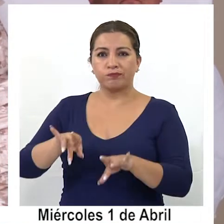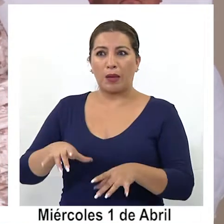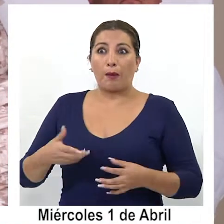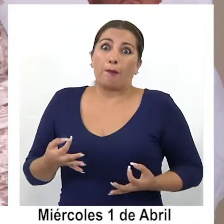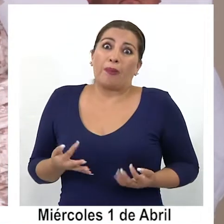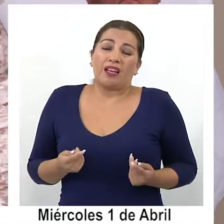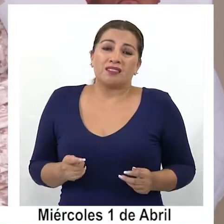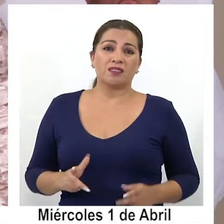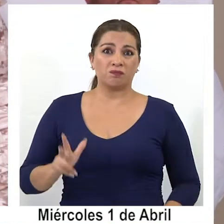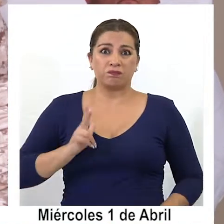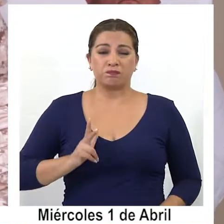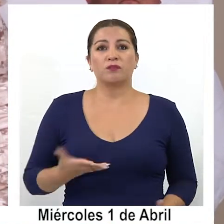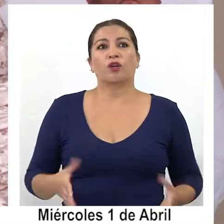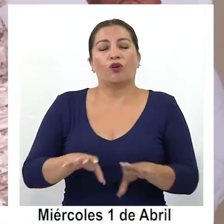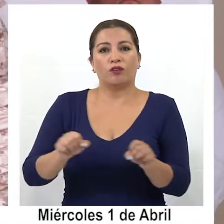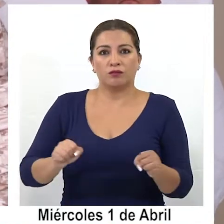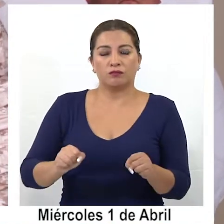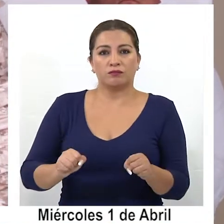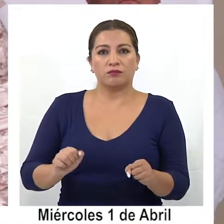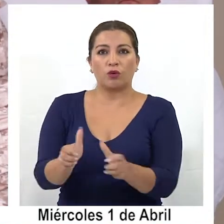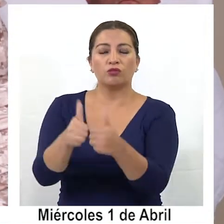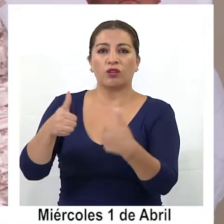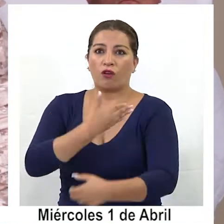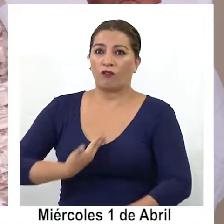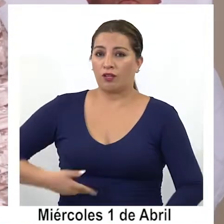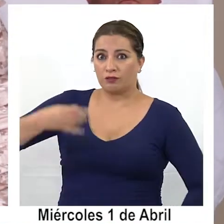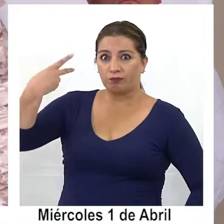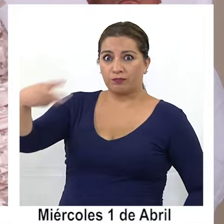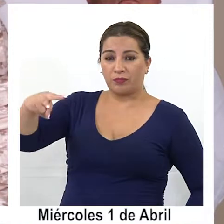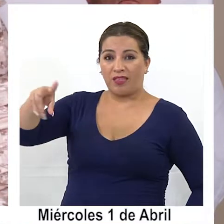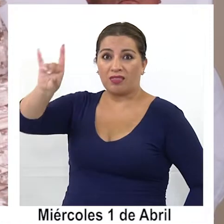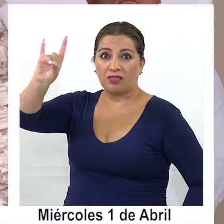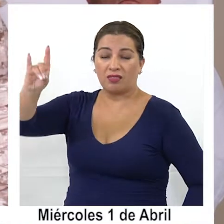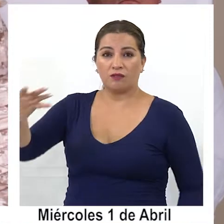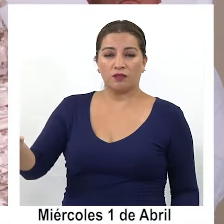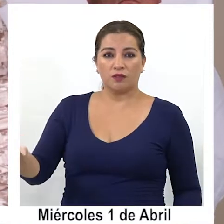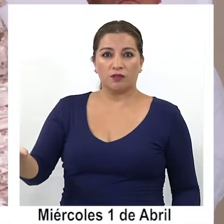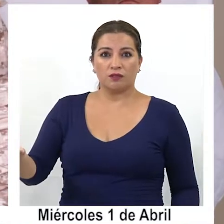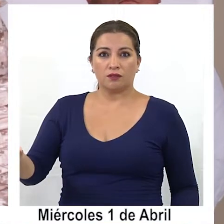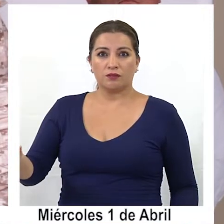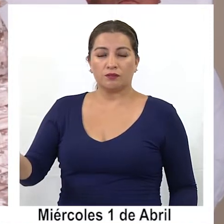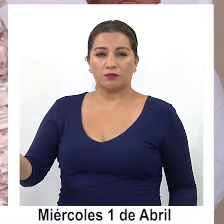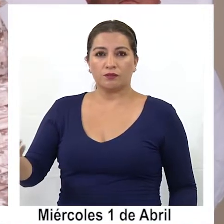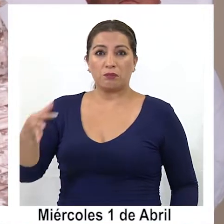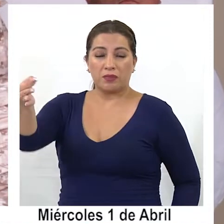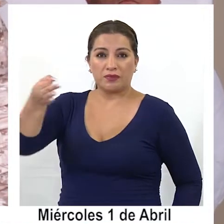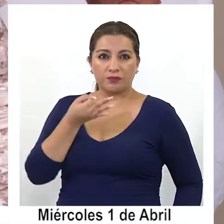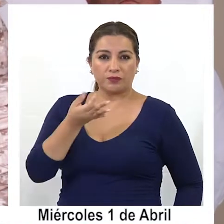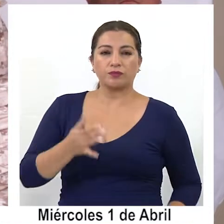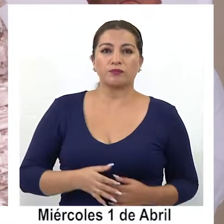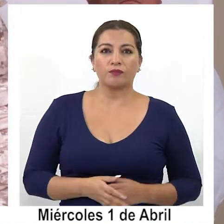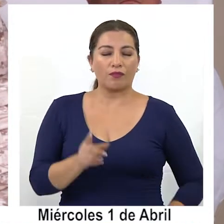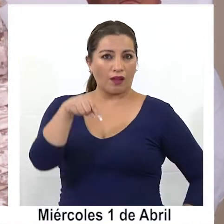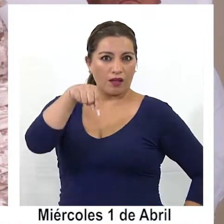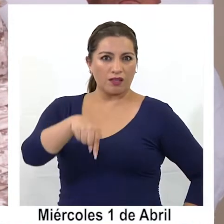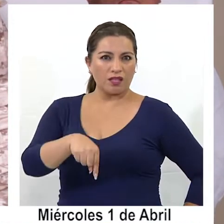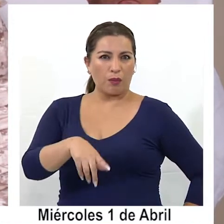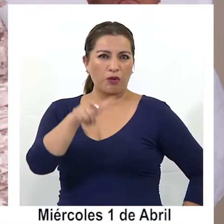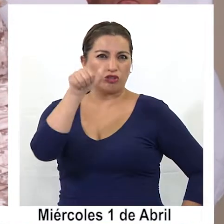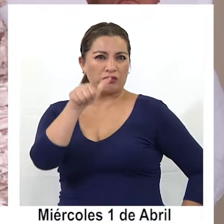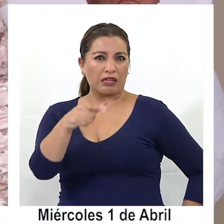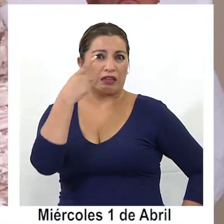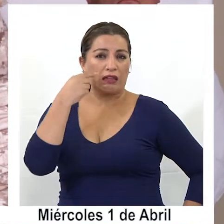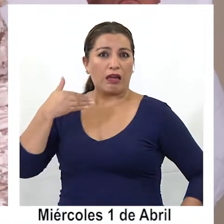ser oficiales y a declaraciones de autoridades de gobierno de Bolivia, en las cuales se menciona de que de aquí a seis